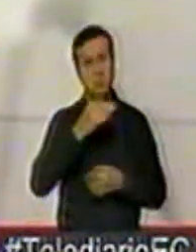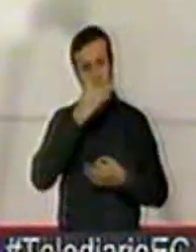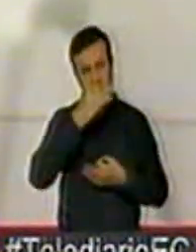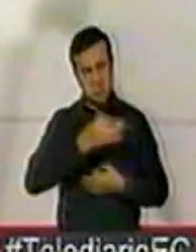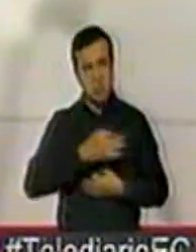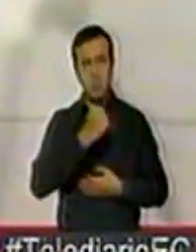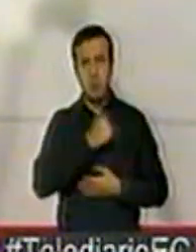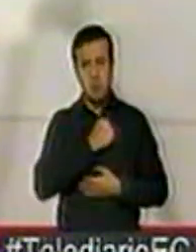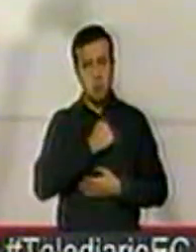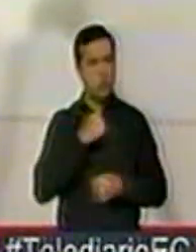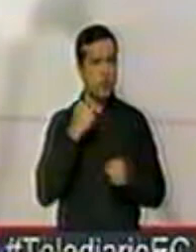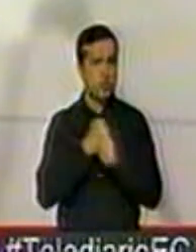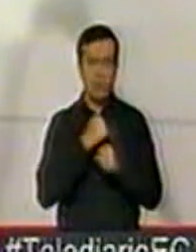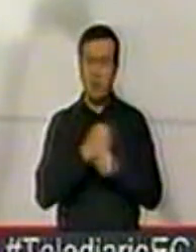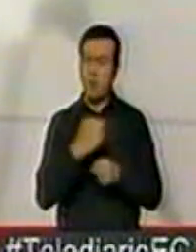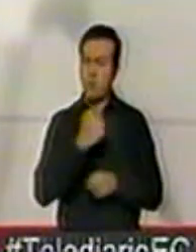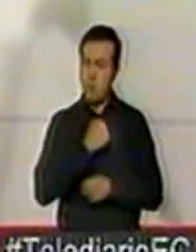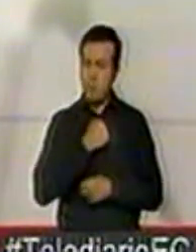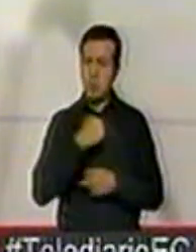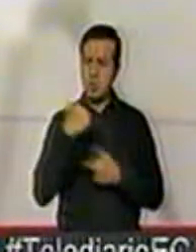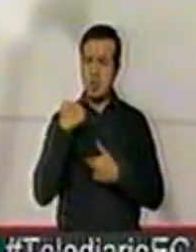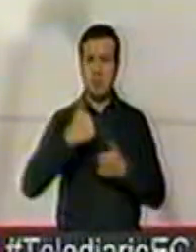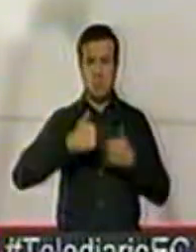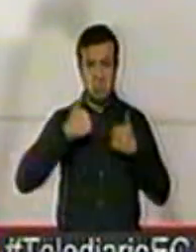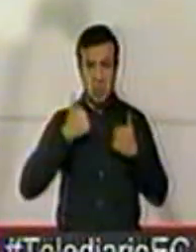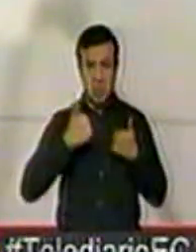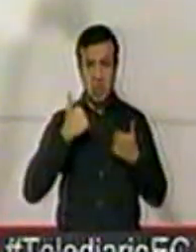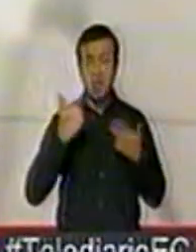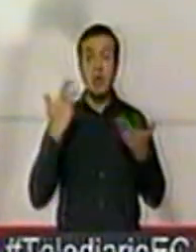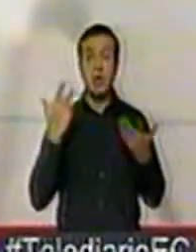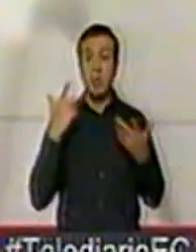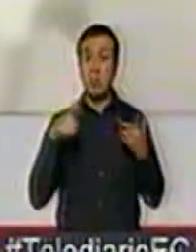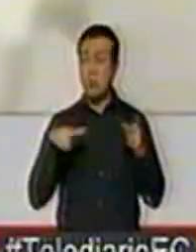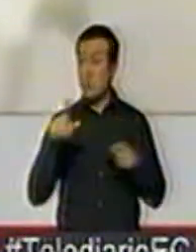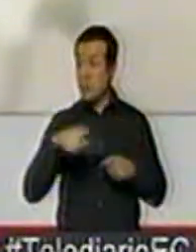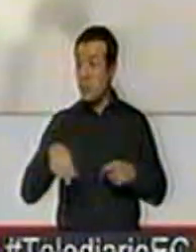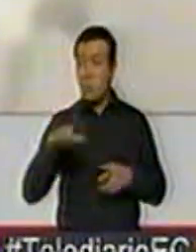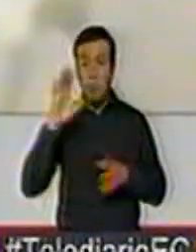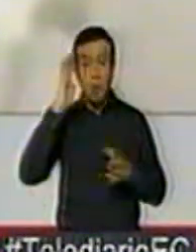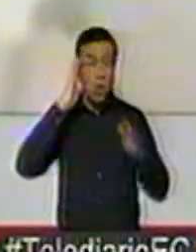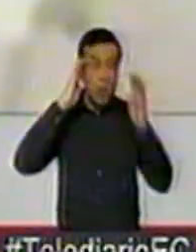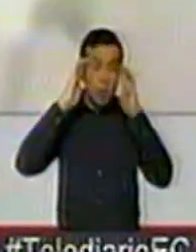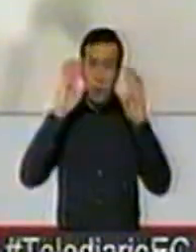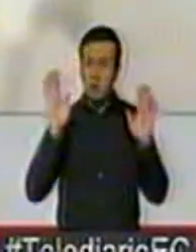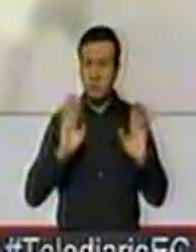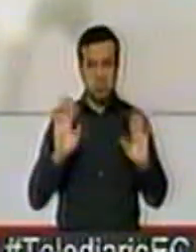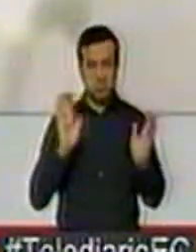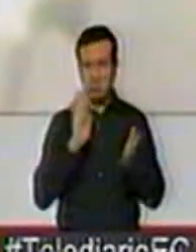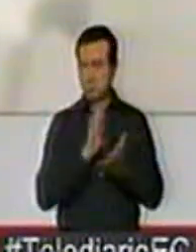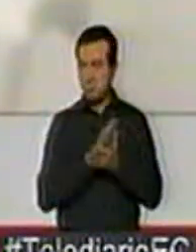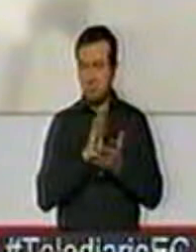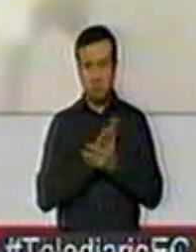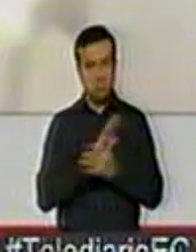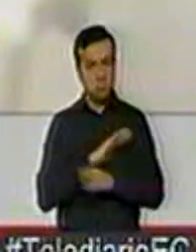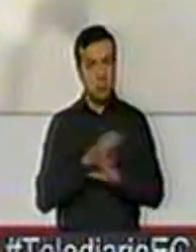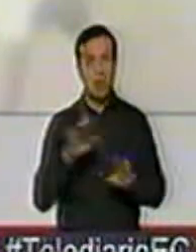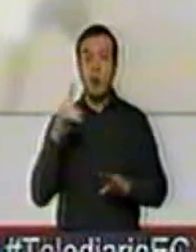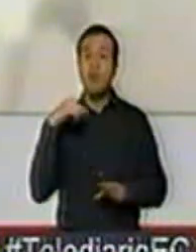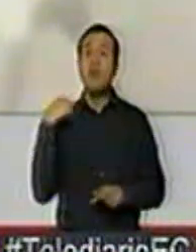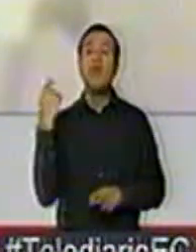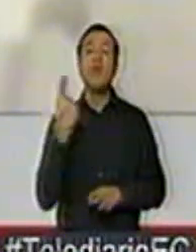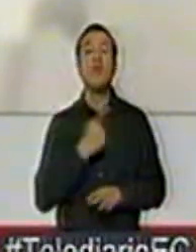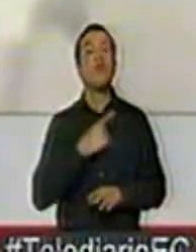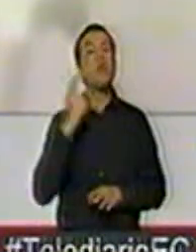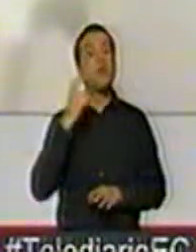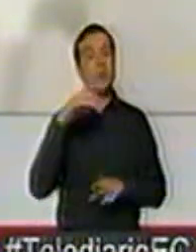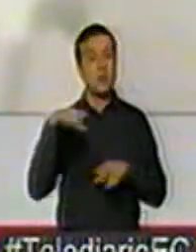nuestra misión, nuestra función, a nadie le debe inquietar eso ni nadie debe estar asustado. Nosotros debemos